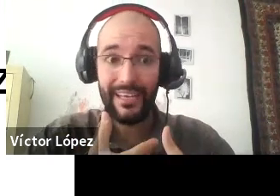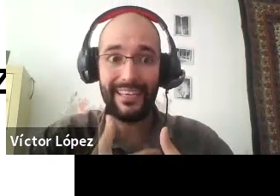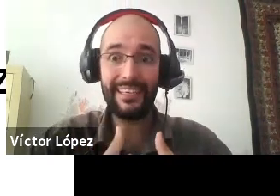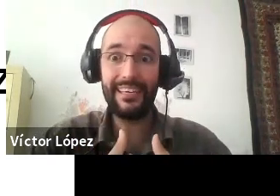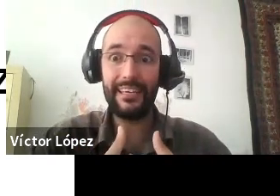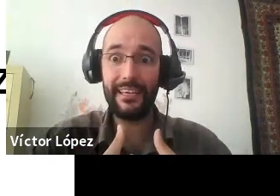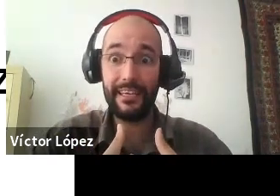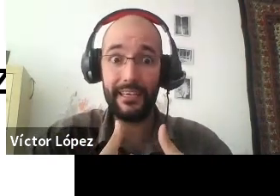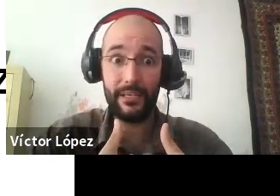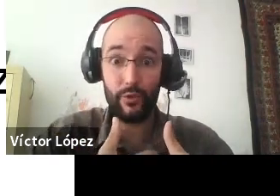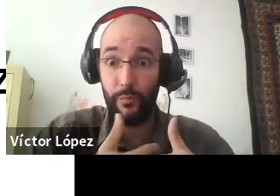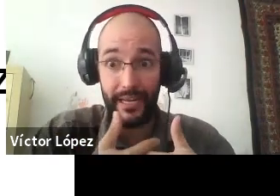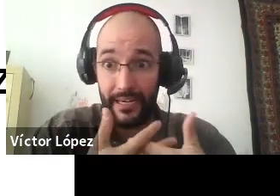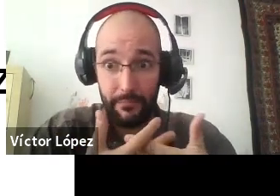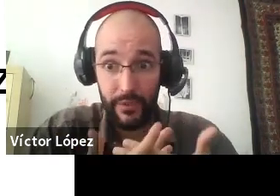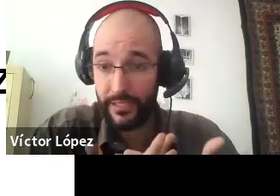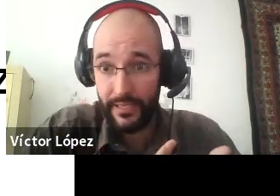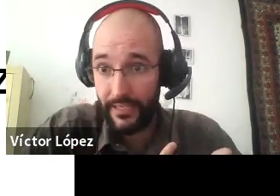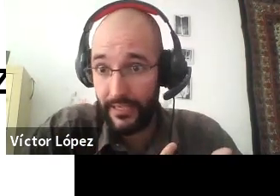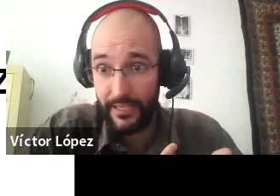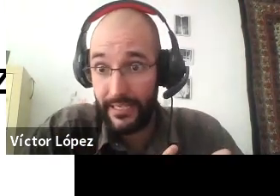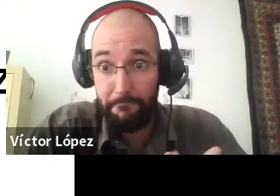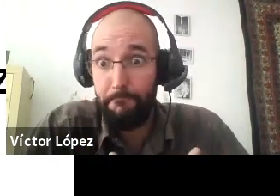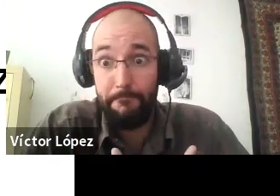complejos, que tiene que superar, pues,